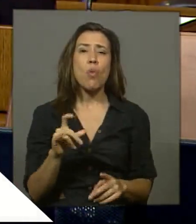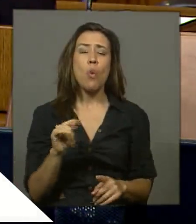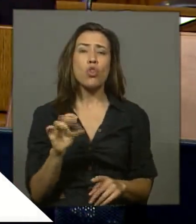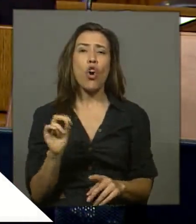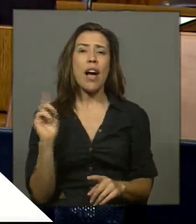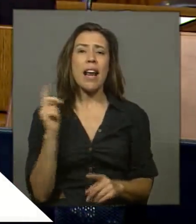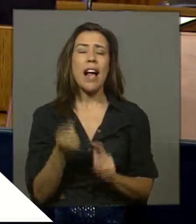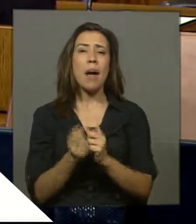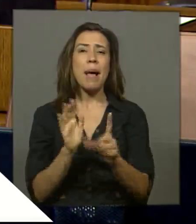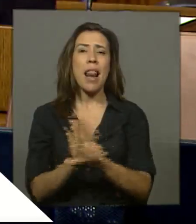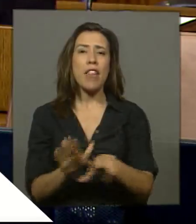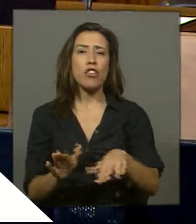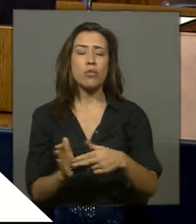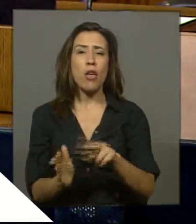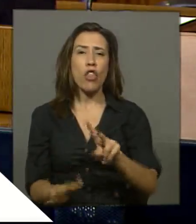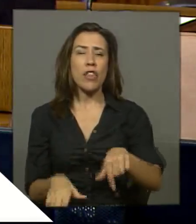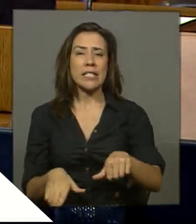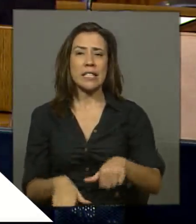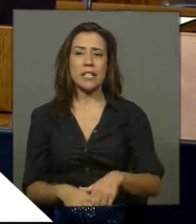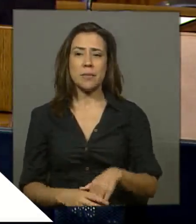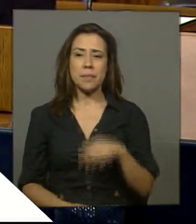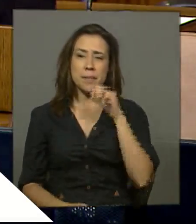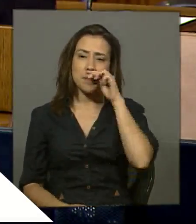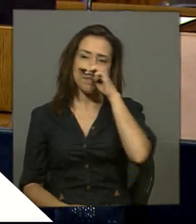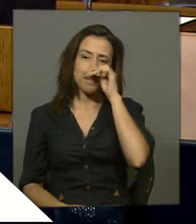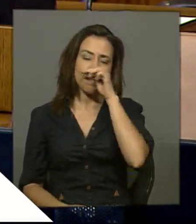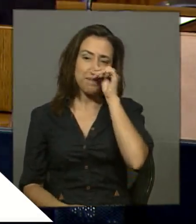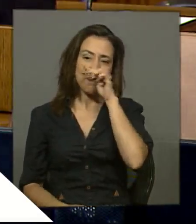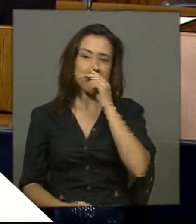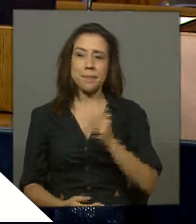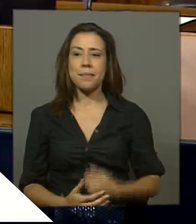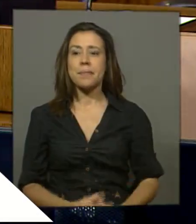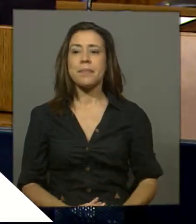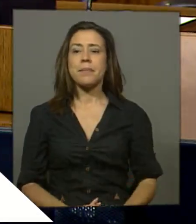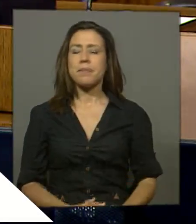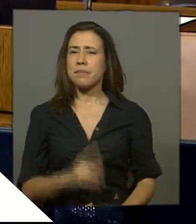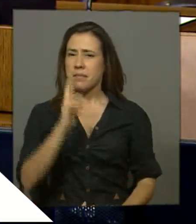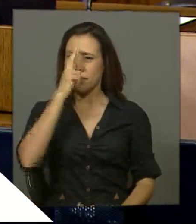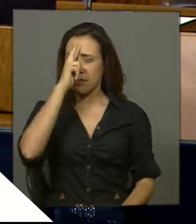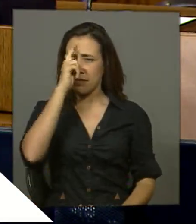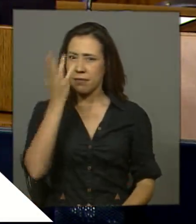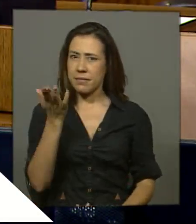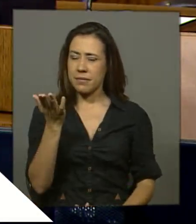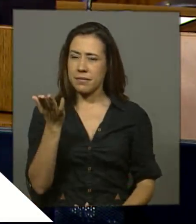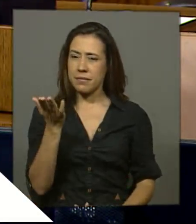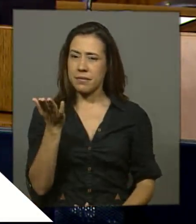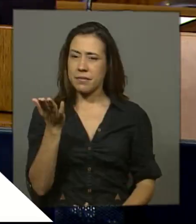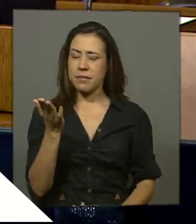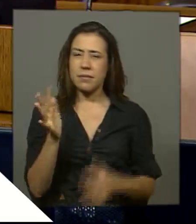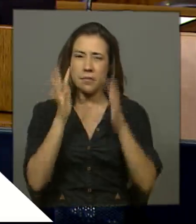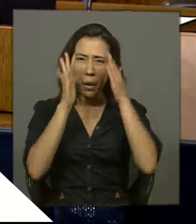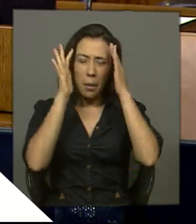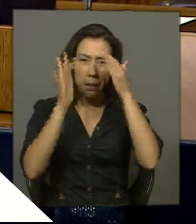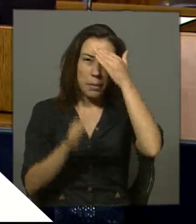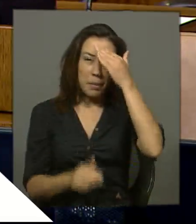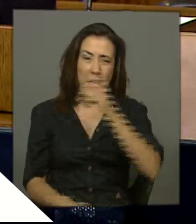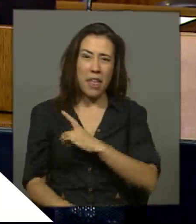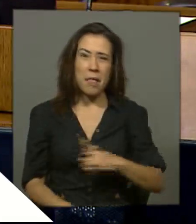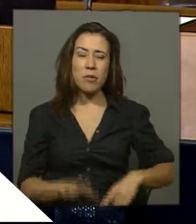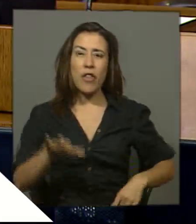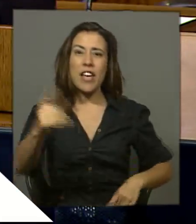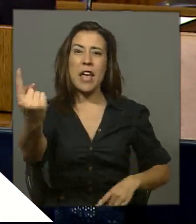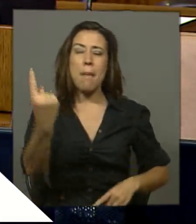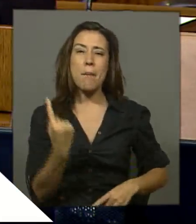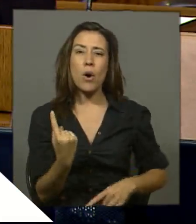modificación de la ley 18216 presidente curiosa la la preocupación del diputado